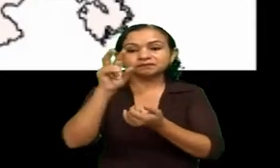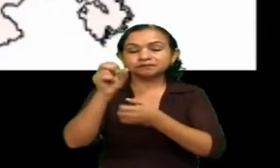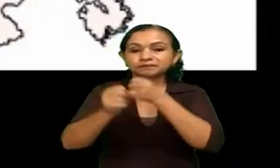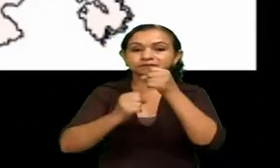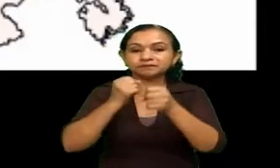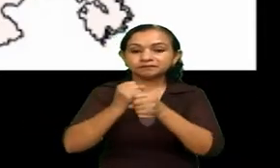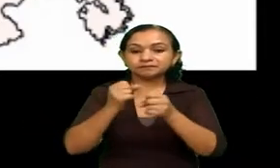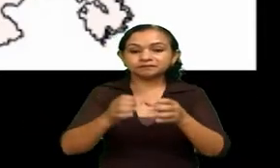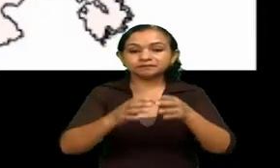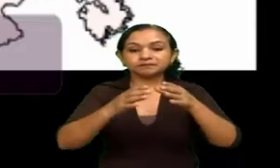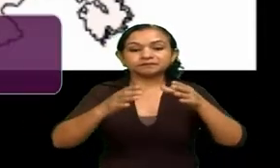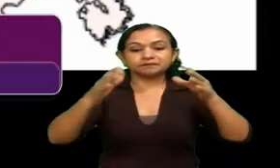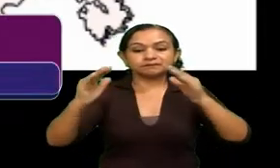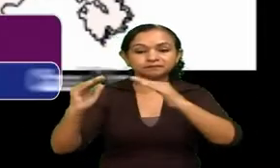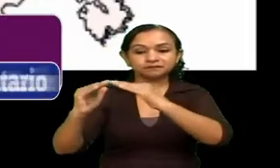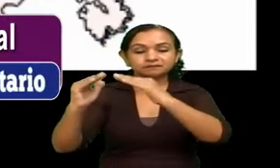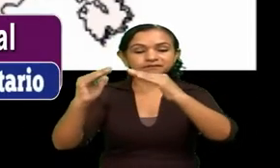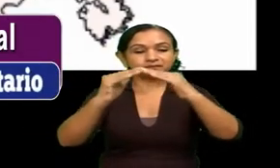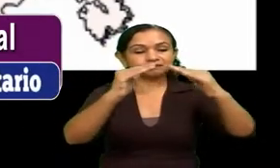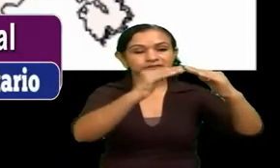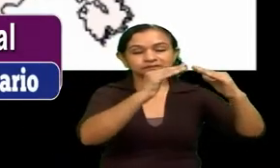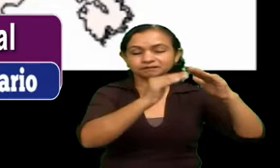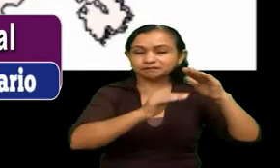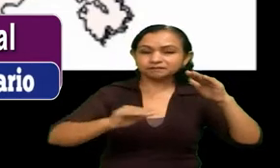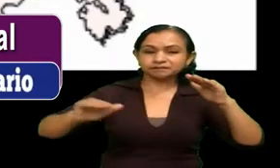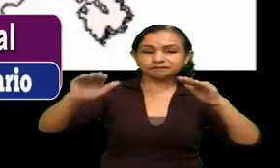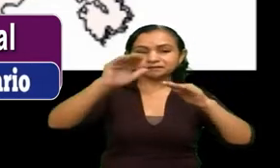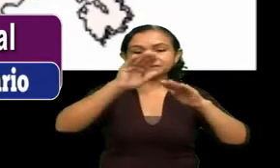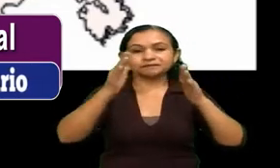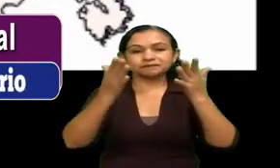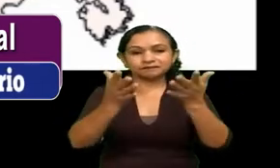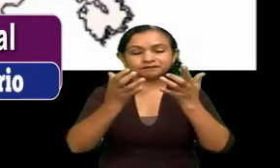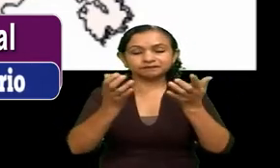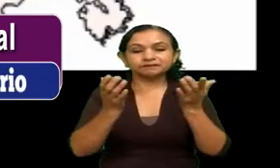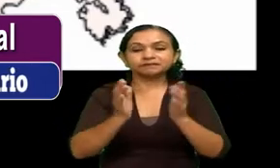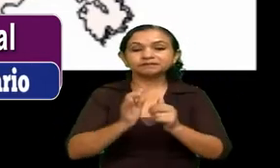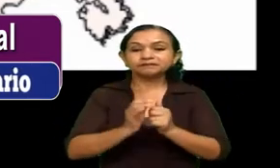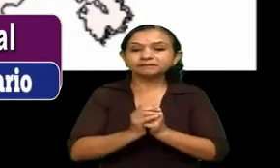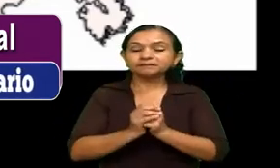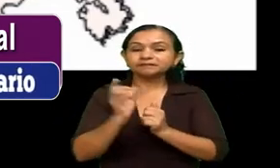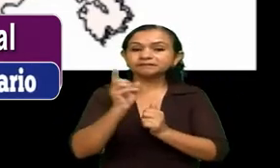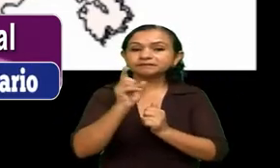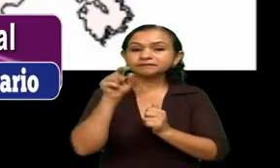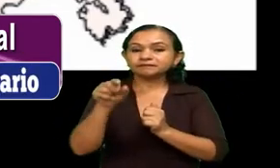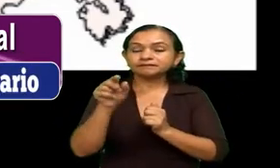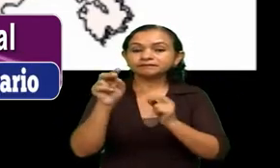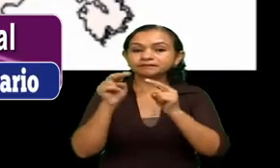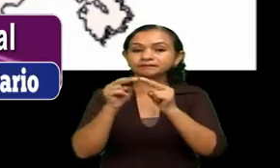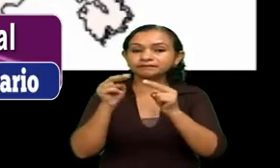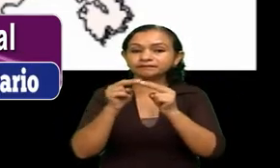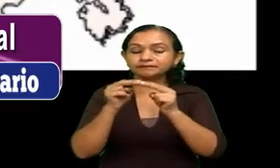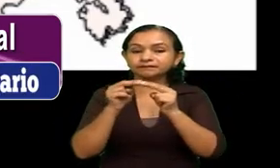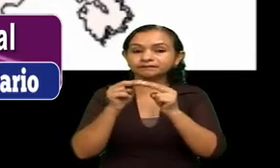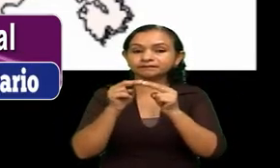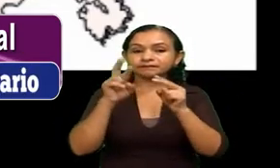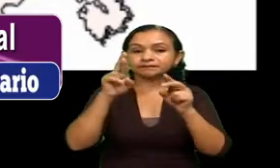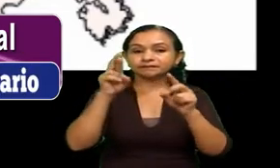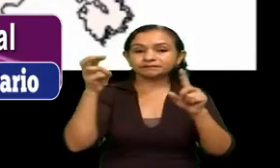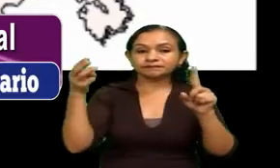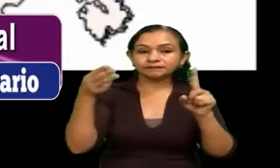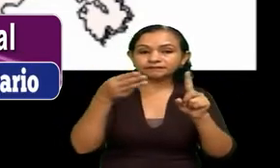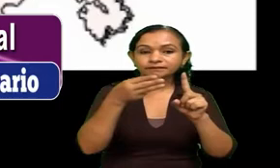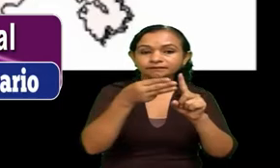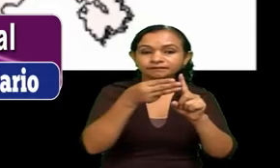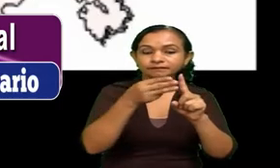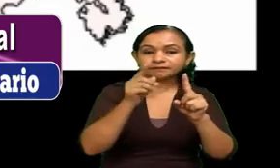de la demanda de energía de Rivas. La subestación de La Virgen, sí, que es donde se interconecta el sistema regional y todas